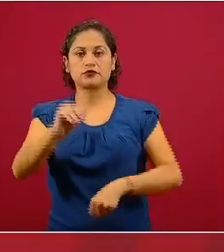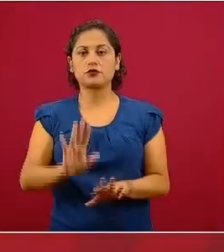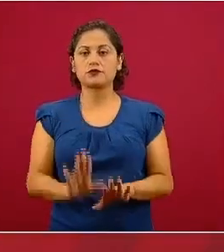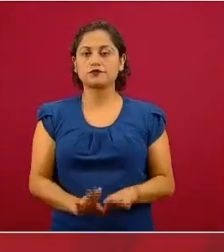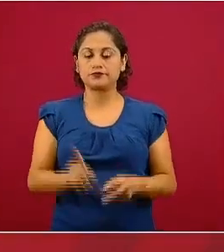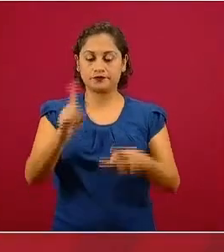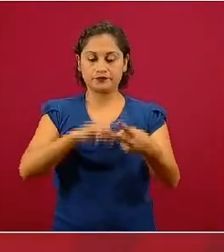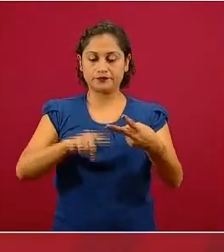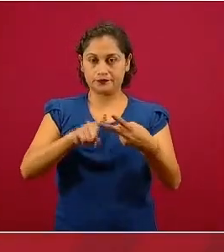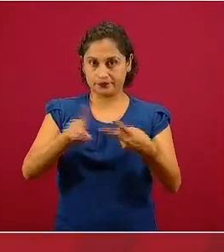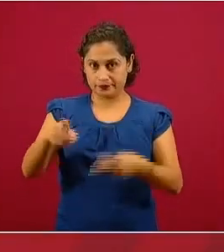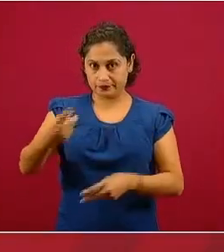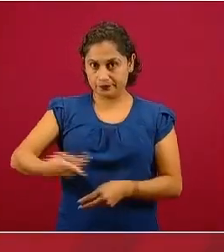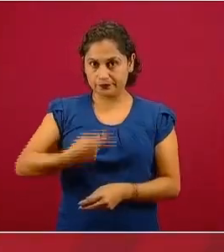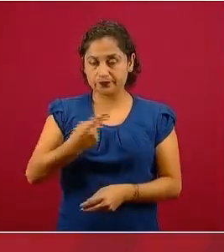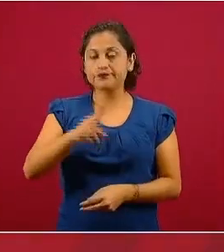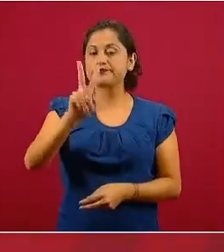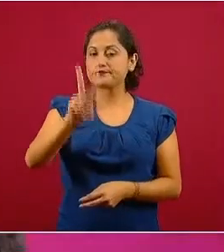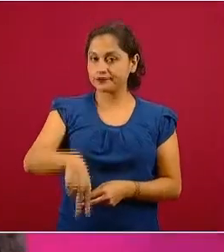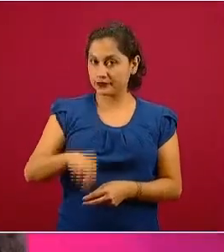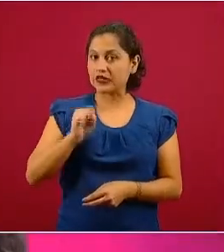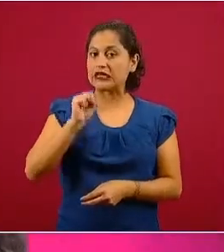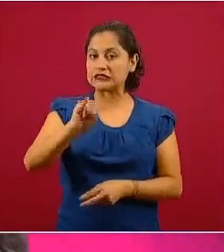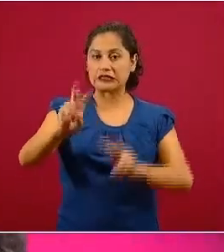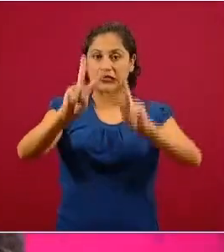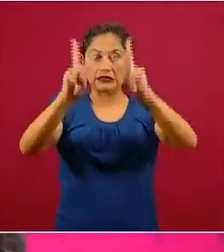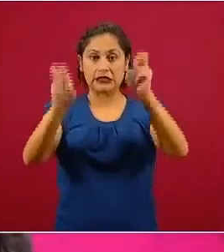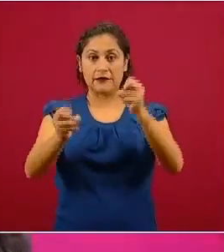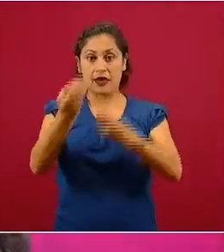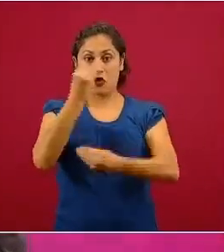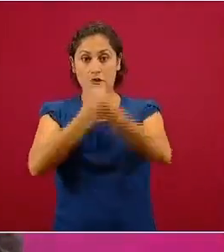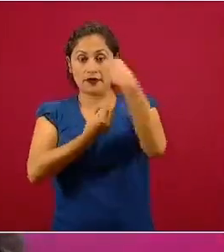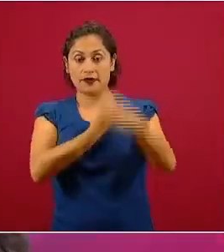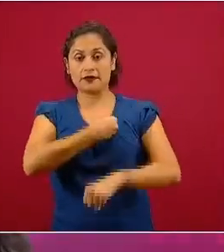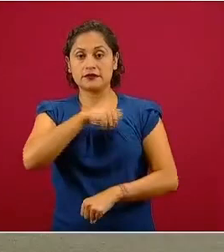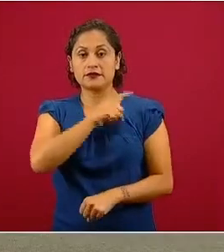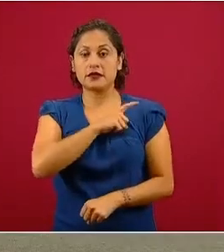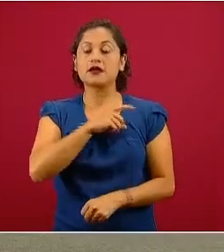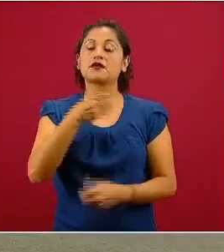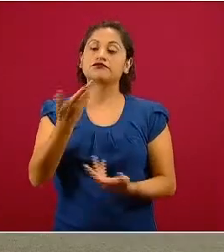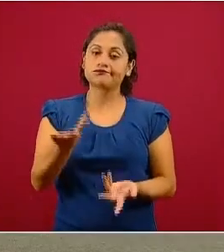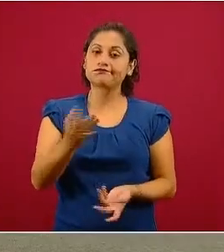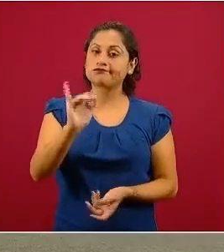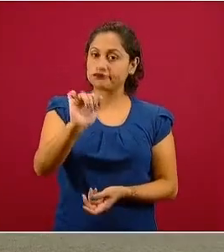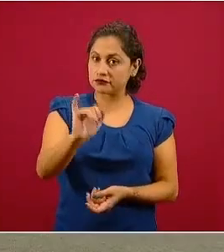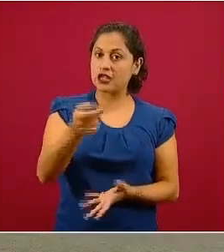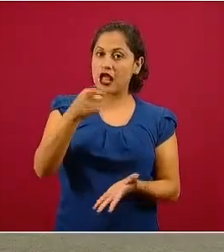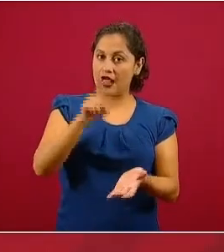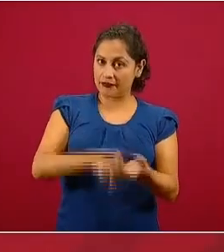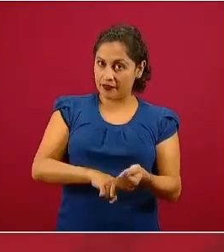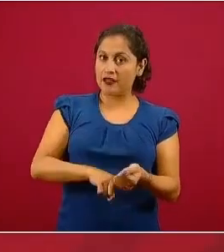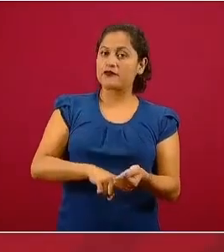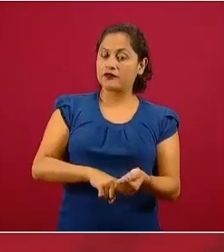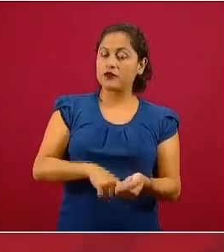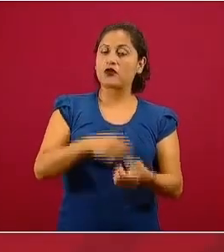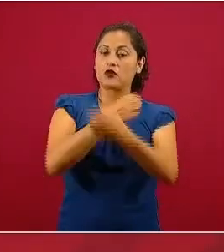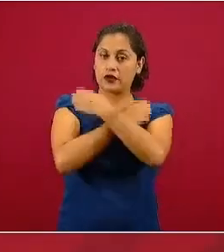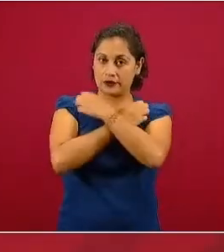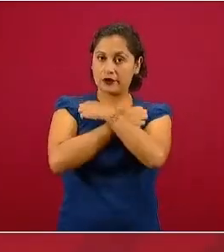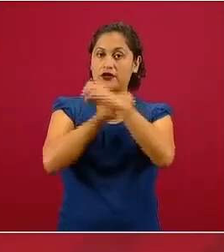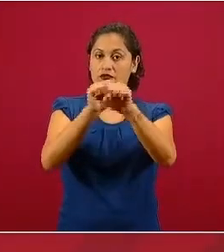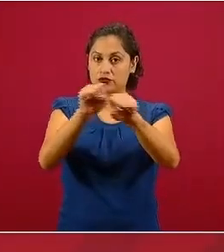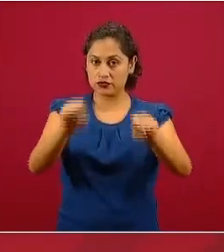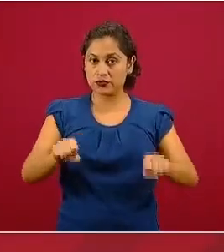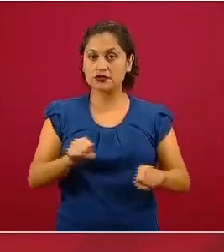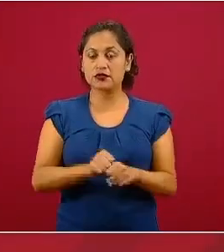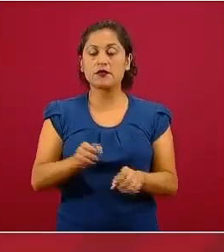las responsabilidades del Sistema Nacional de Salud. Hay secciones completas de